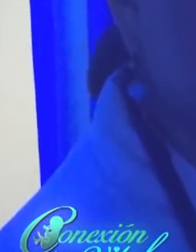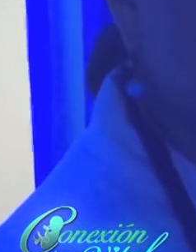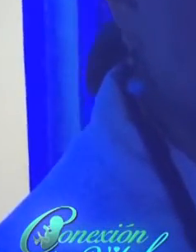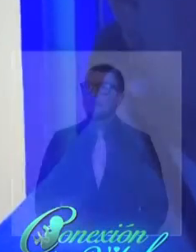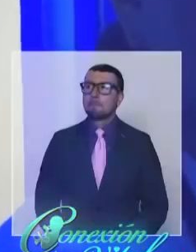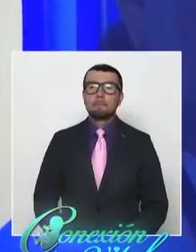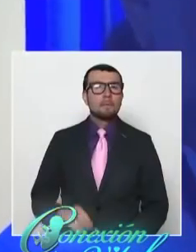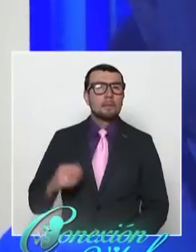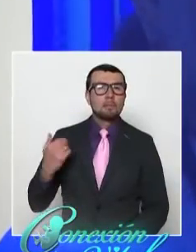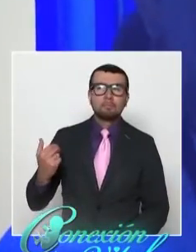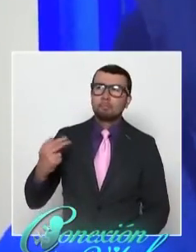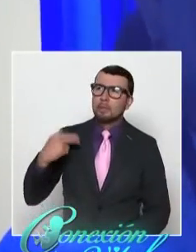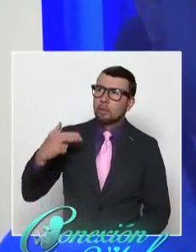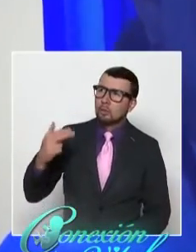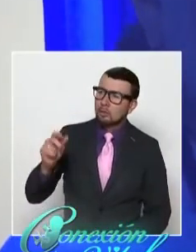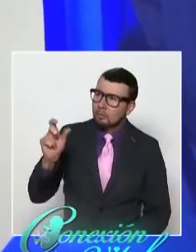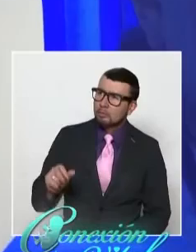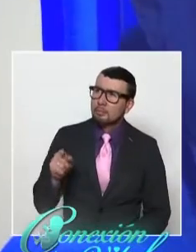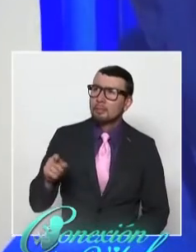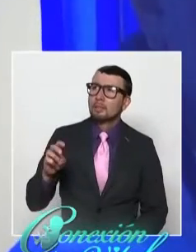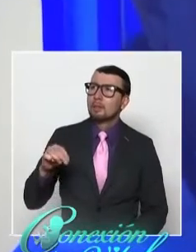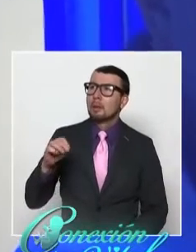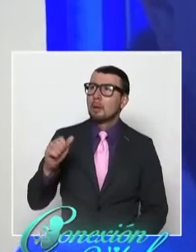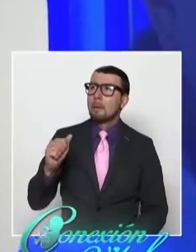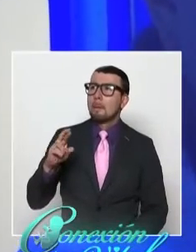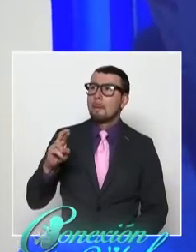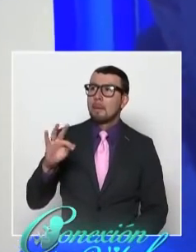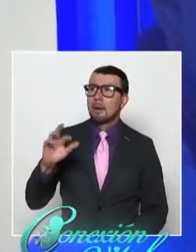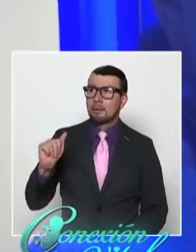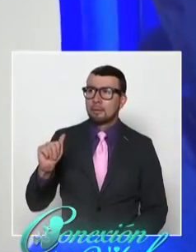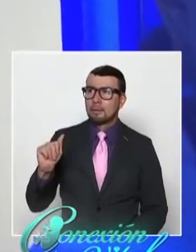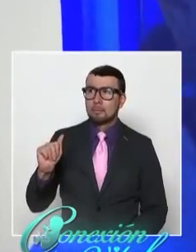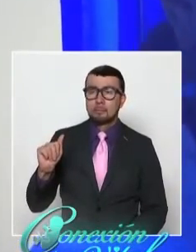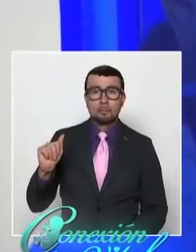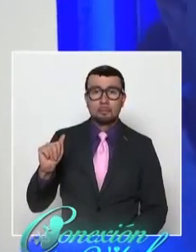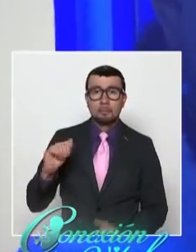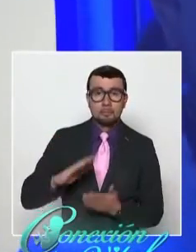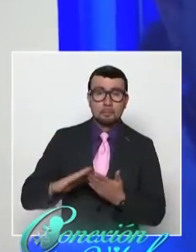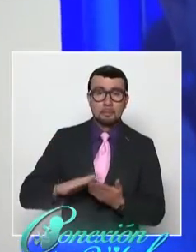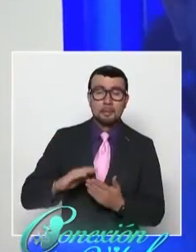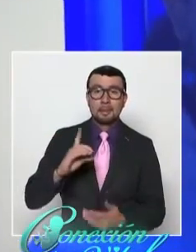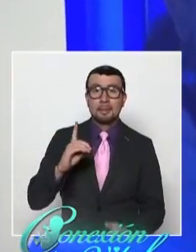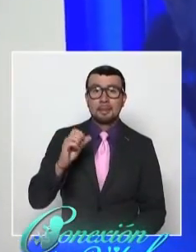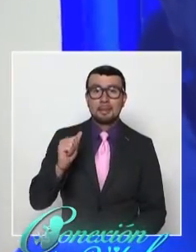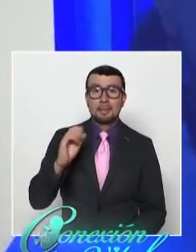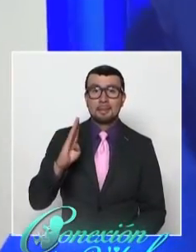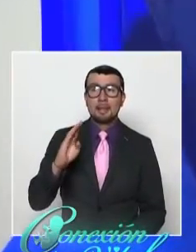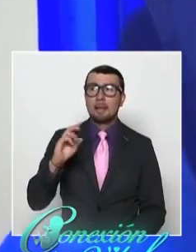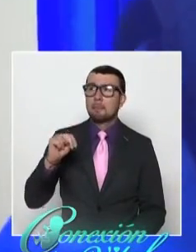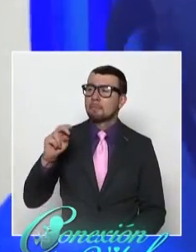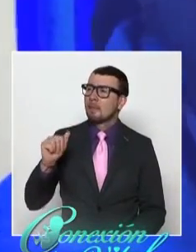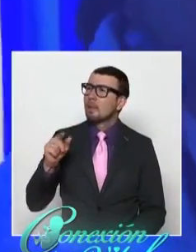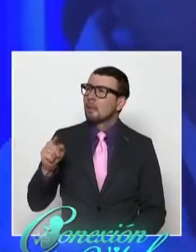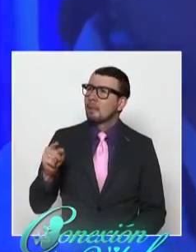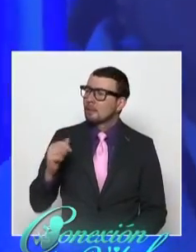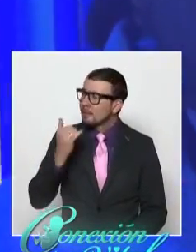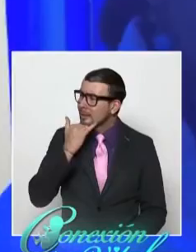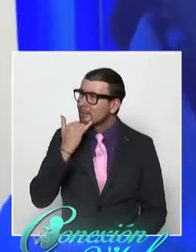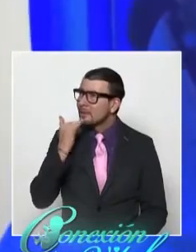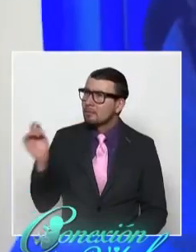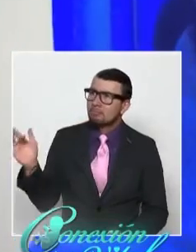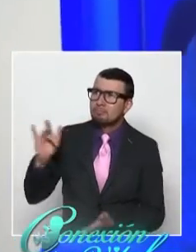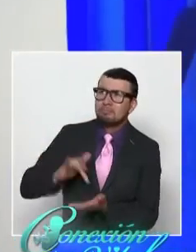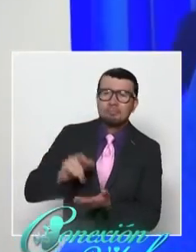Historia clínica de la señora Marta Bertilda. La doctora, bueno, Dafna, cuéntenos el motivo de consulta de la